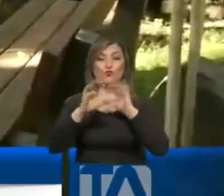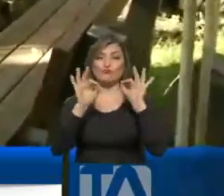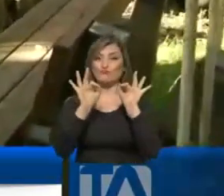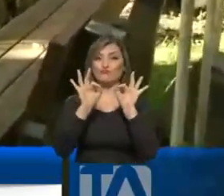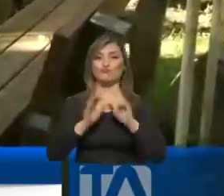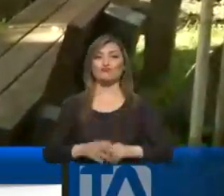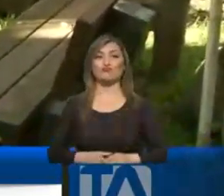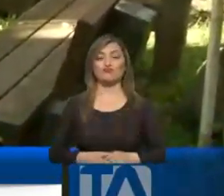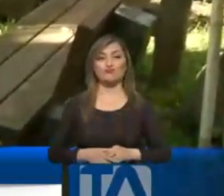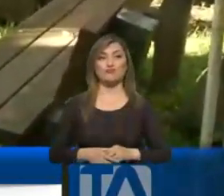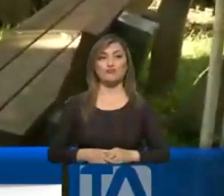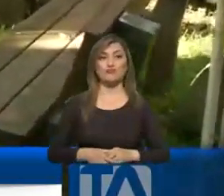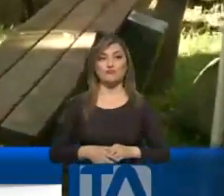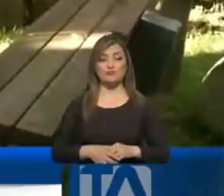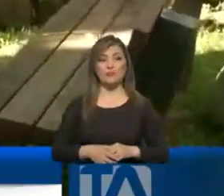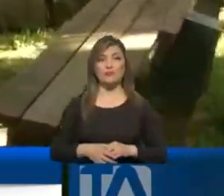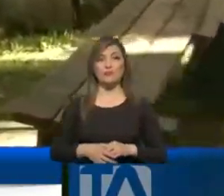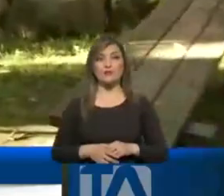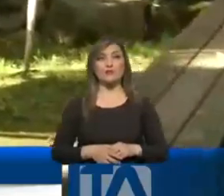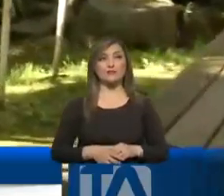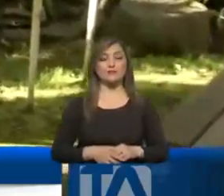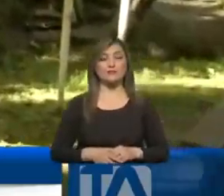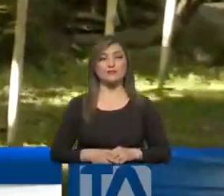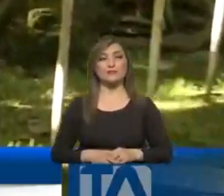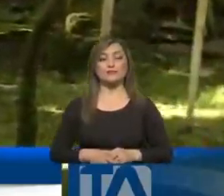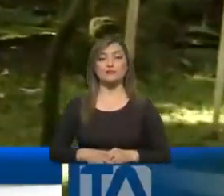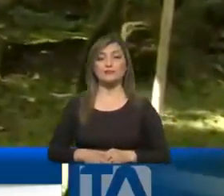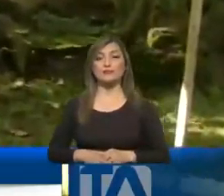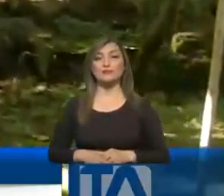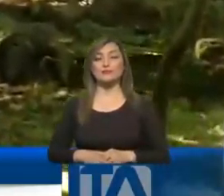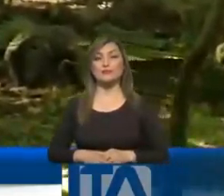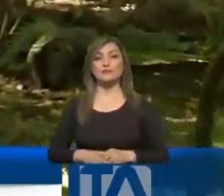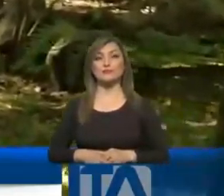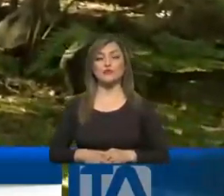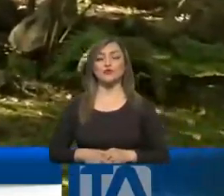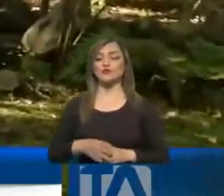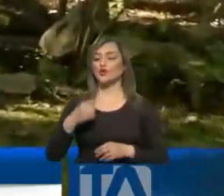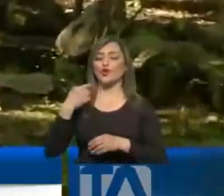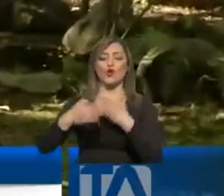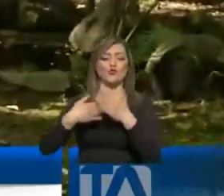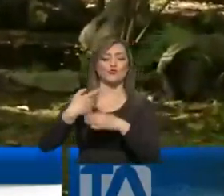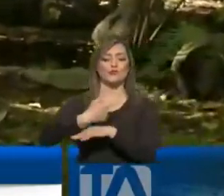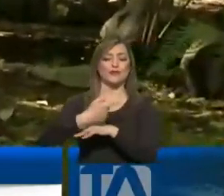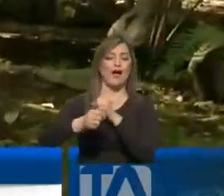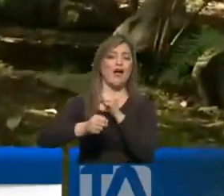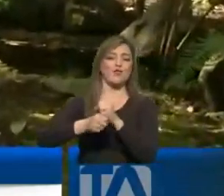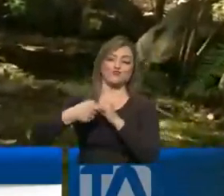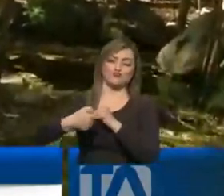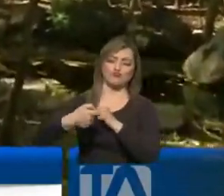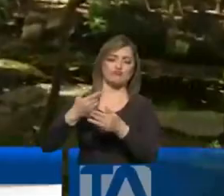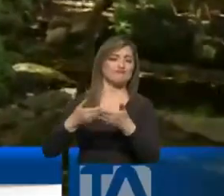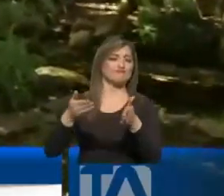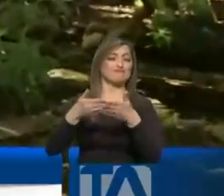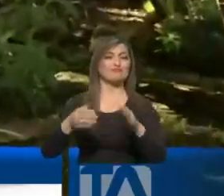excelente. Vámonos para acá, mi querida Carolina, ya para ir despidiendo este enlace. Entonces, los 365 días del año está abierto el Jardín Botánico